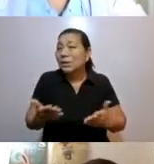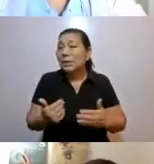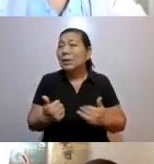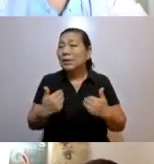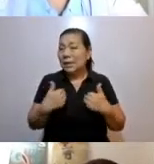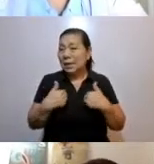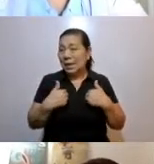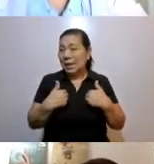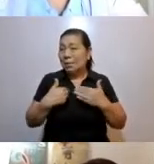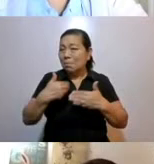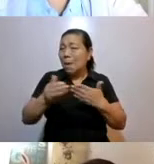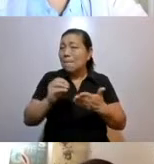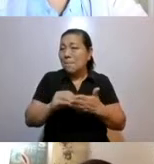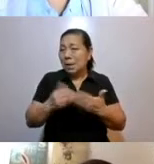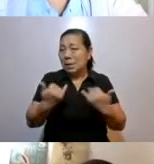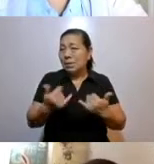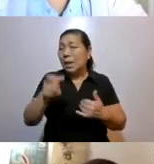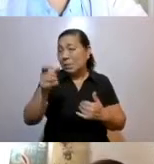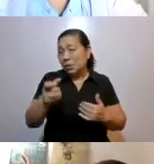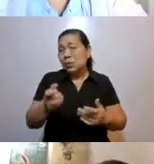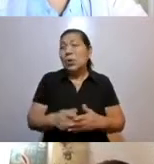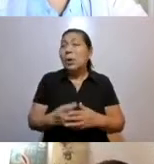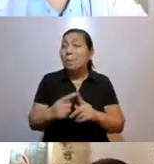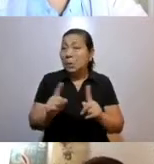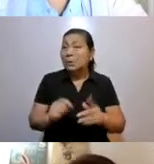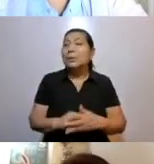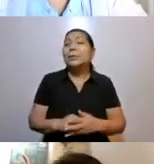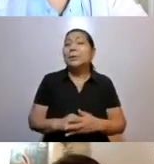está produciendo más daño en nuestro paciente. Sin embargo,